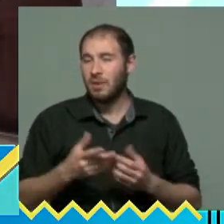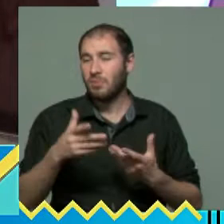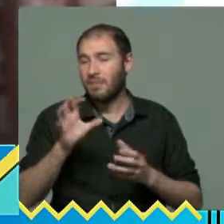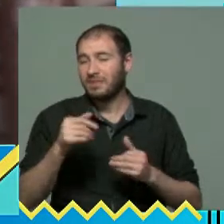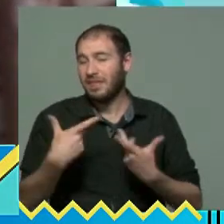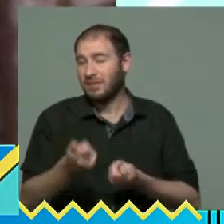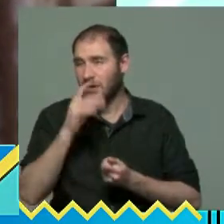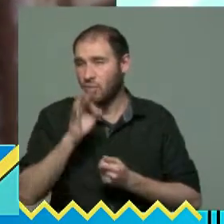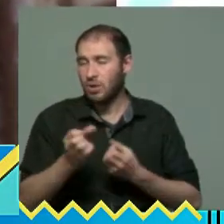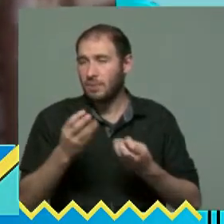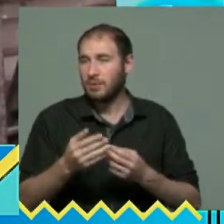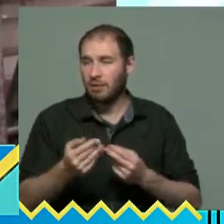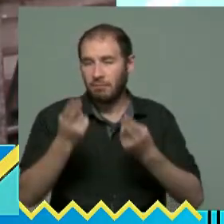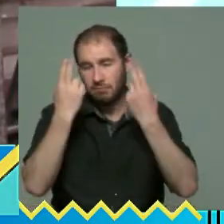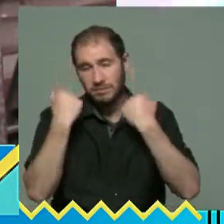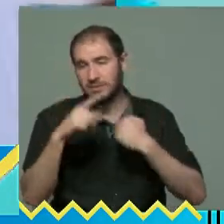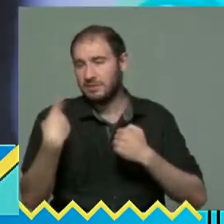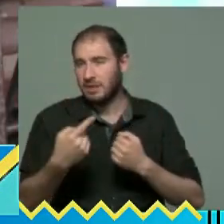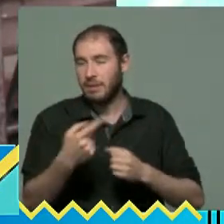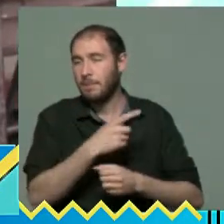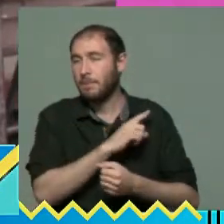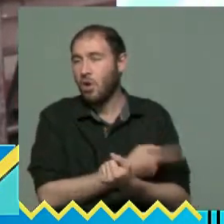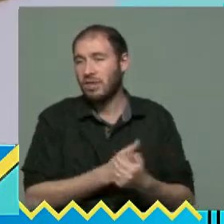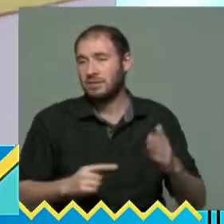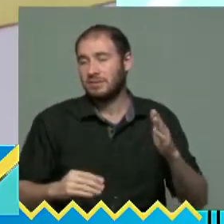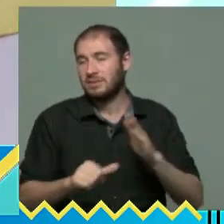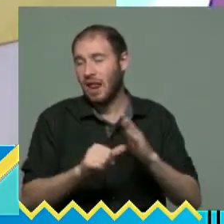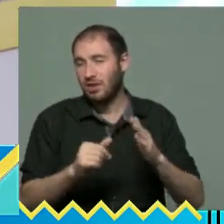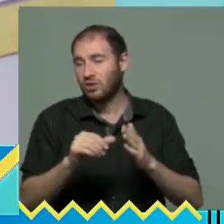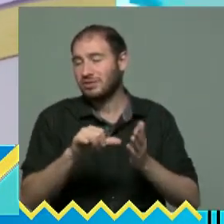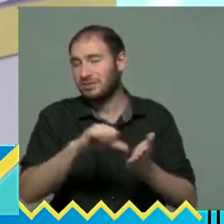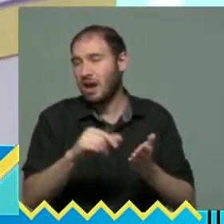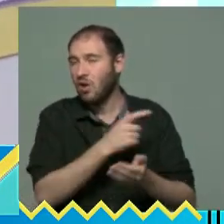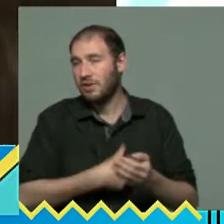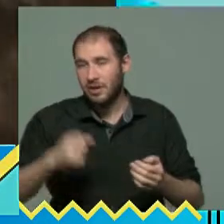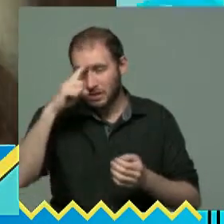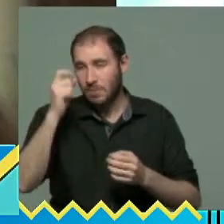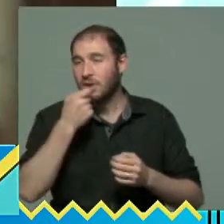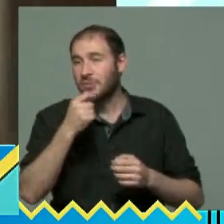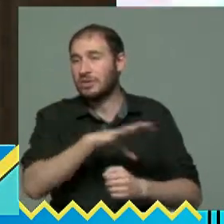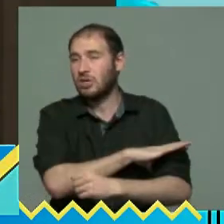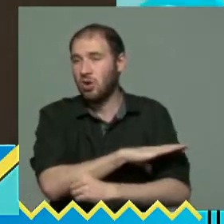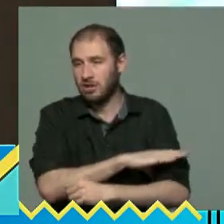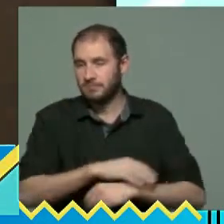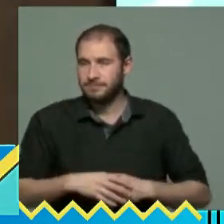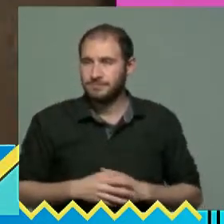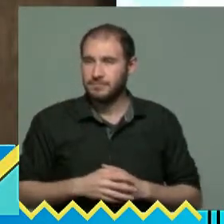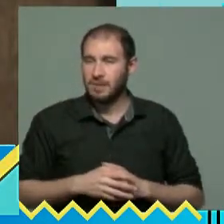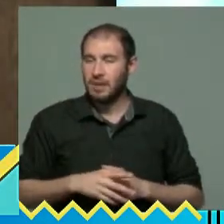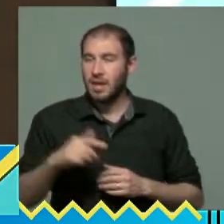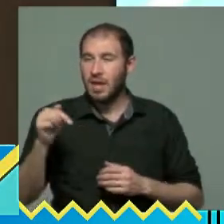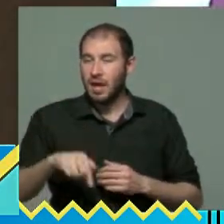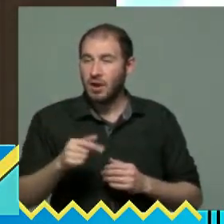porque de alguna manera eran sumisos al poder central, ¿no? Del gobierno nacional, como Scioli, por ejemplo. Y en este marco tenemos